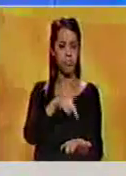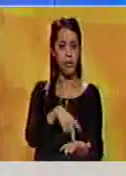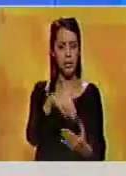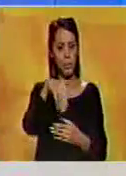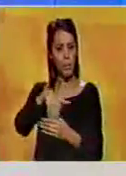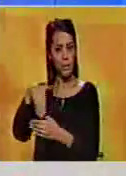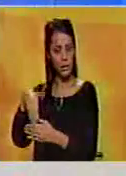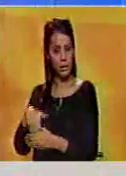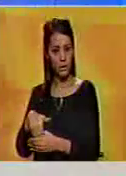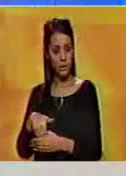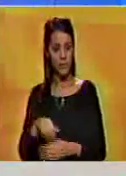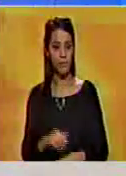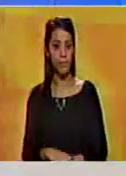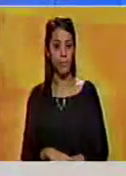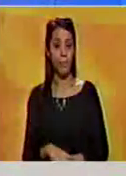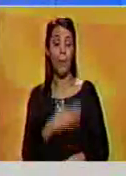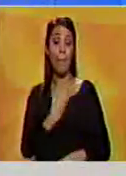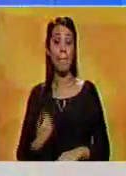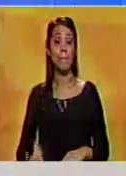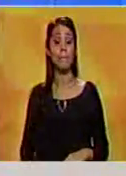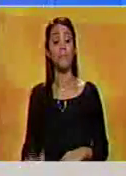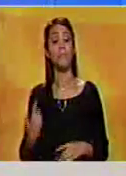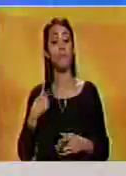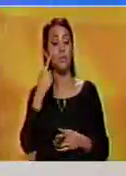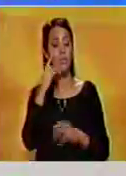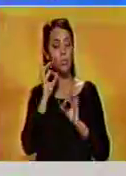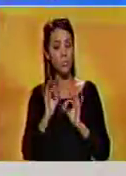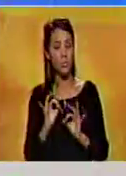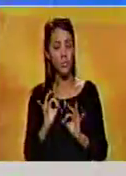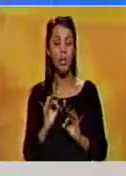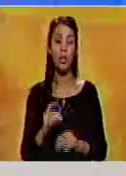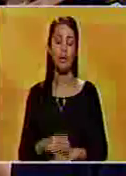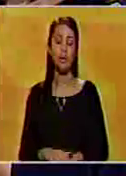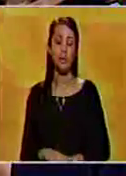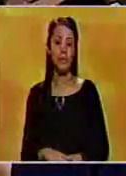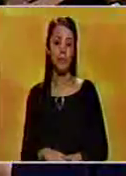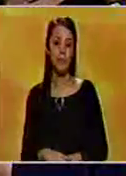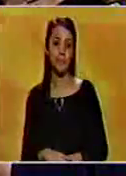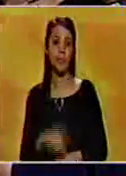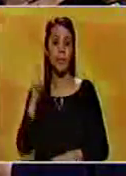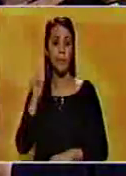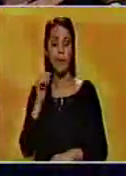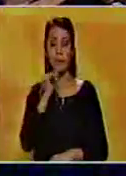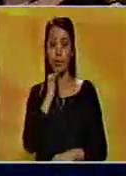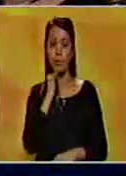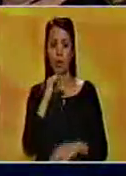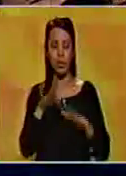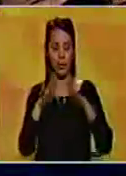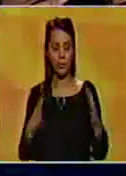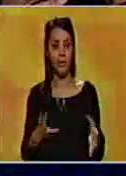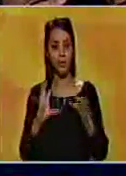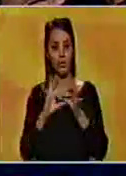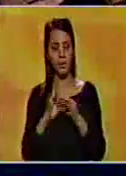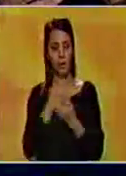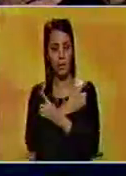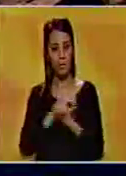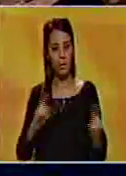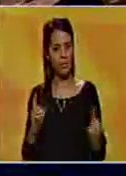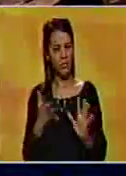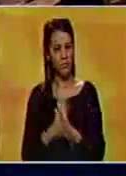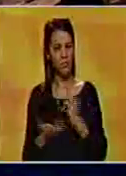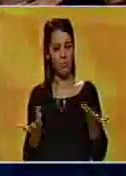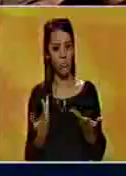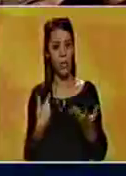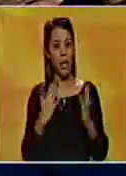reiteró que buscarán un escenario que garantice el sufragio en los comicios el parlamentario ratificó que la mesa de la unidad democrática busca las